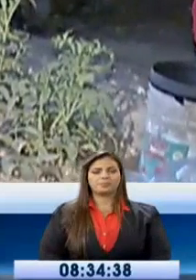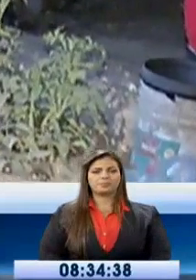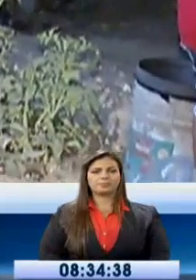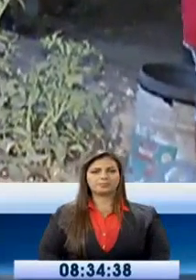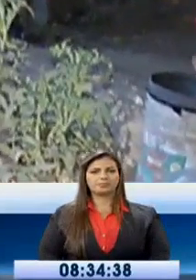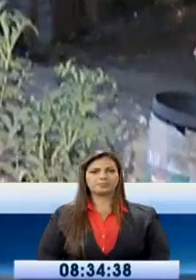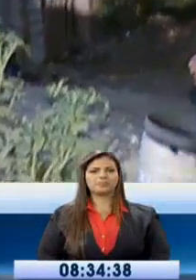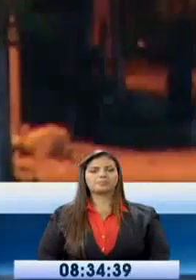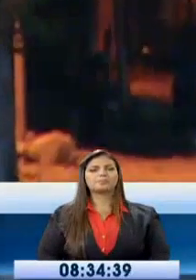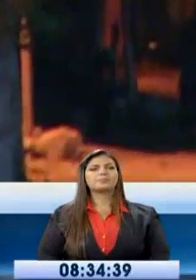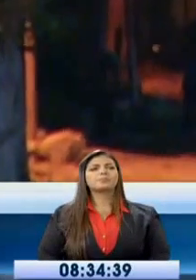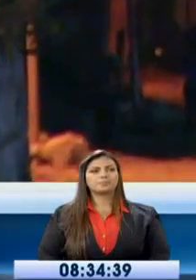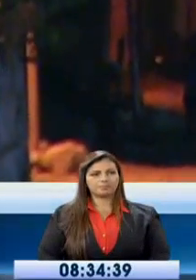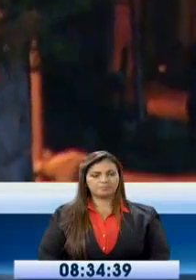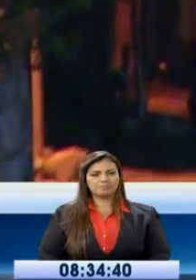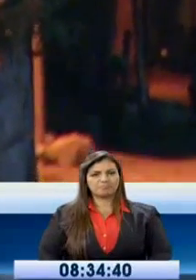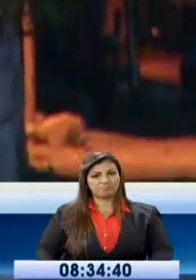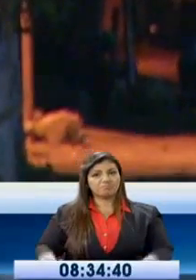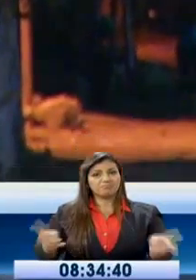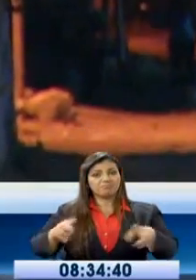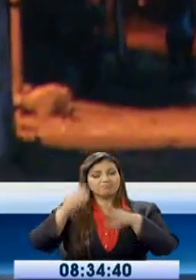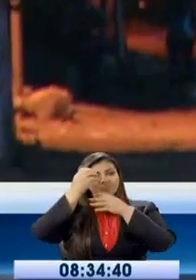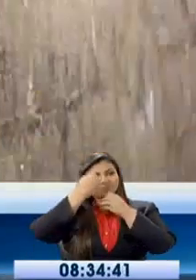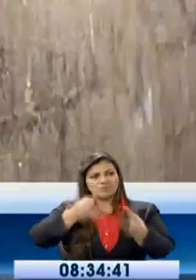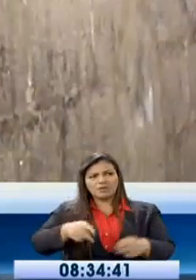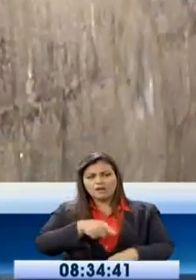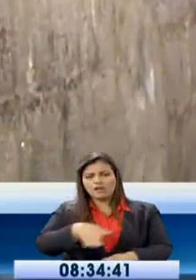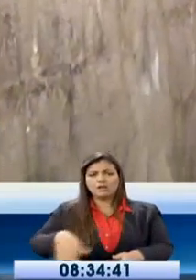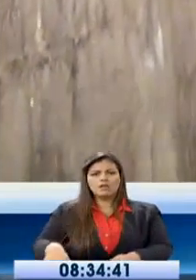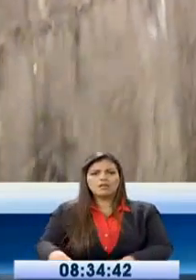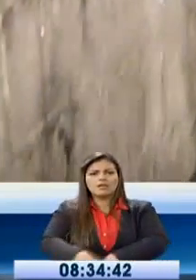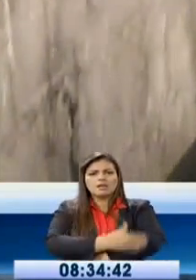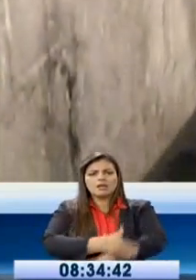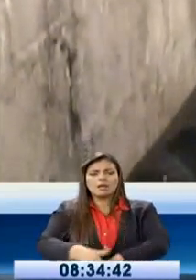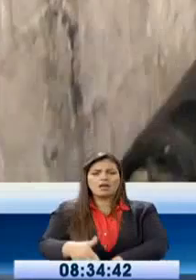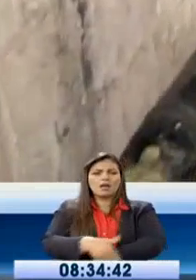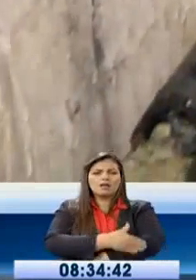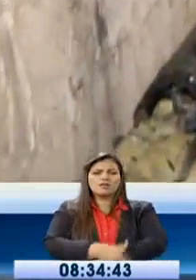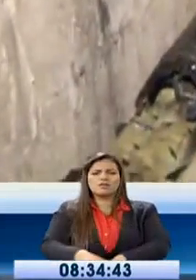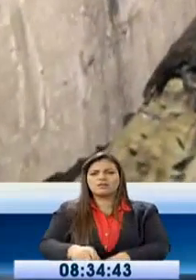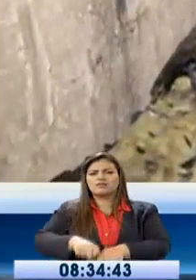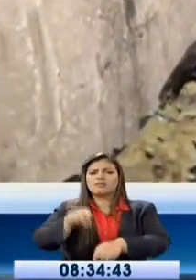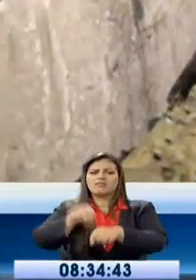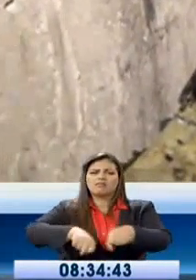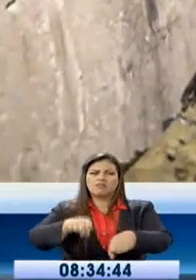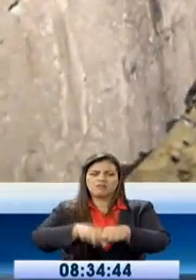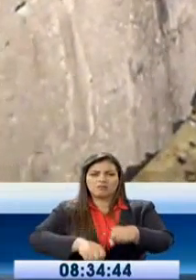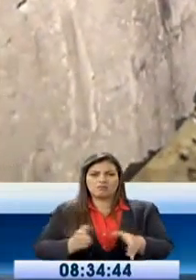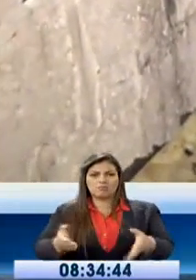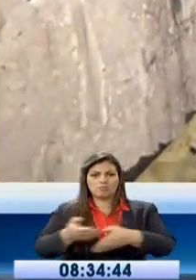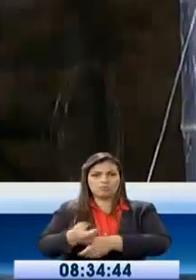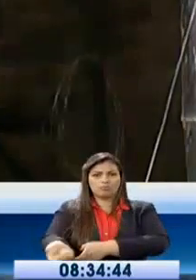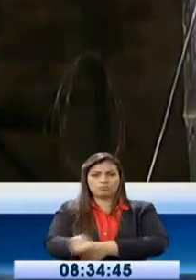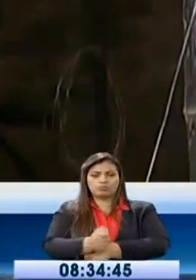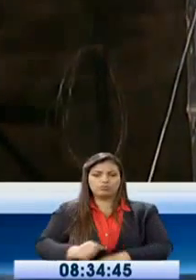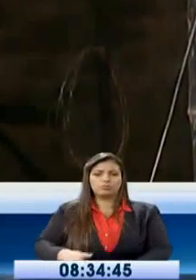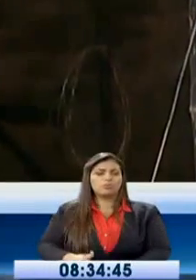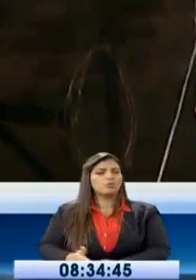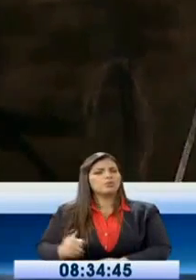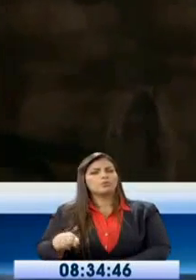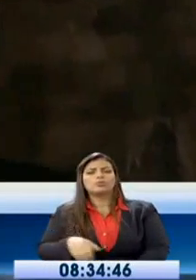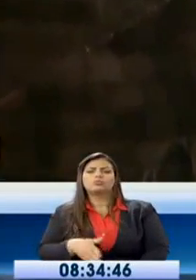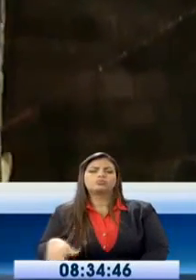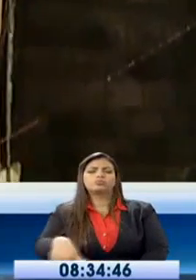Asimismo, manifiestan que debido al mal estado de las vías de acceso, los miembros del cuerpo de bomberos no lograron llegar a tiempo al sitio